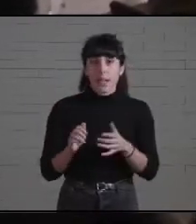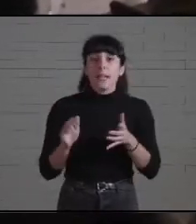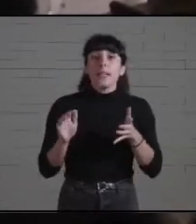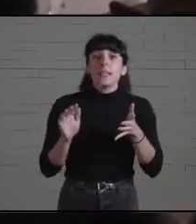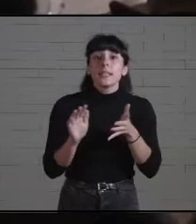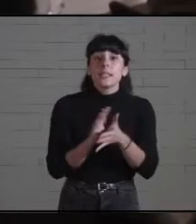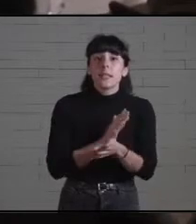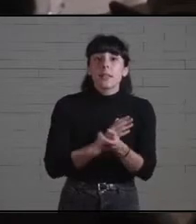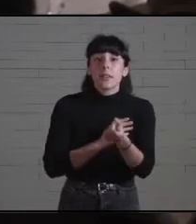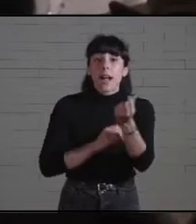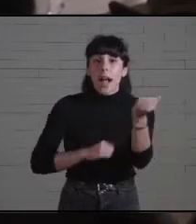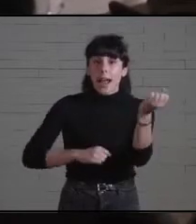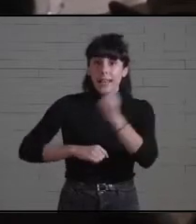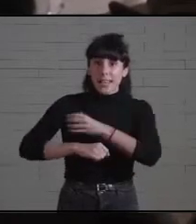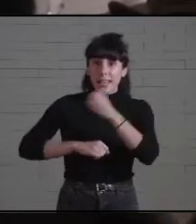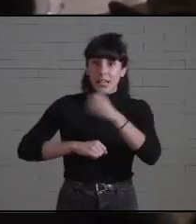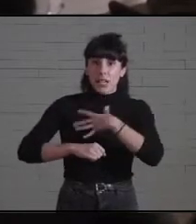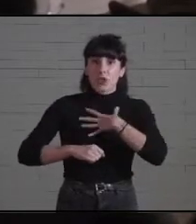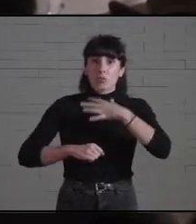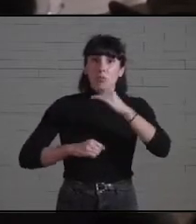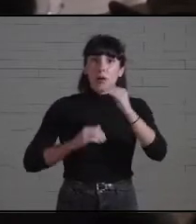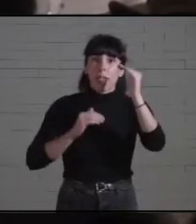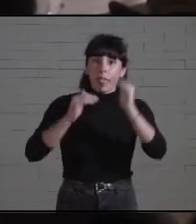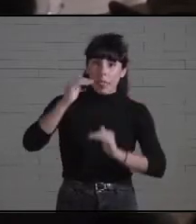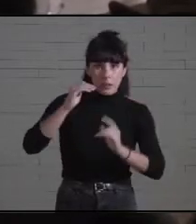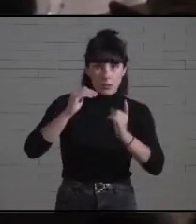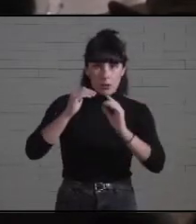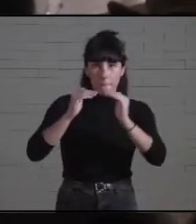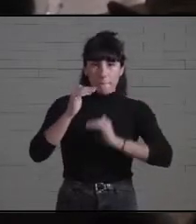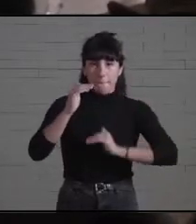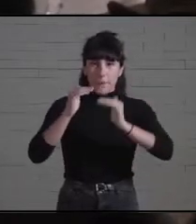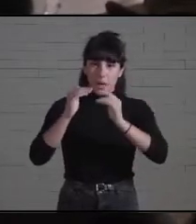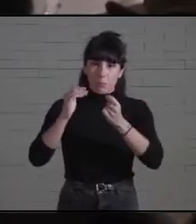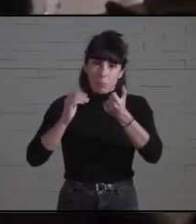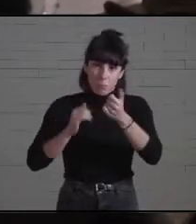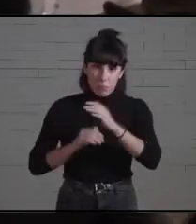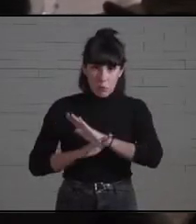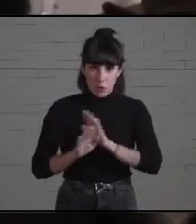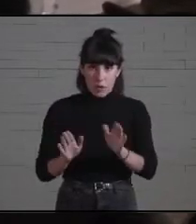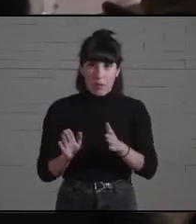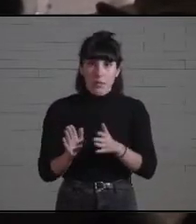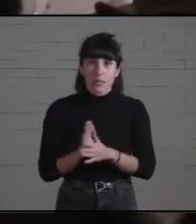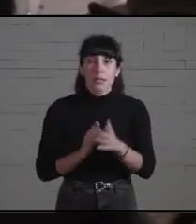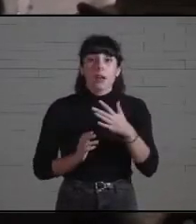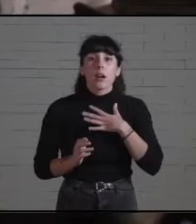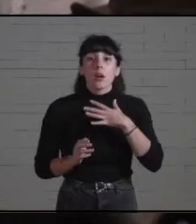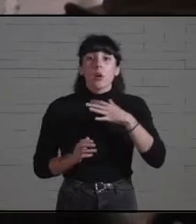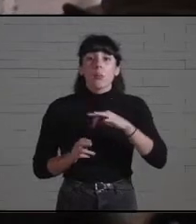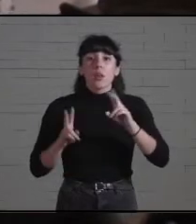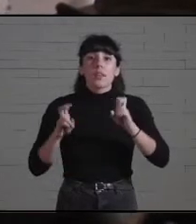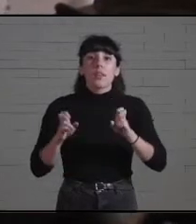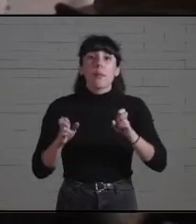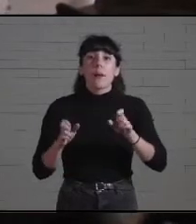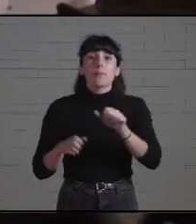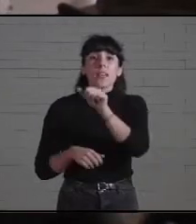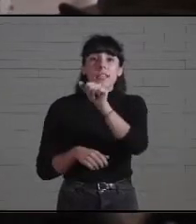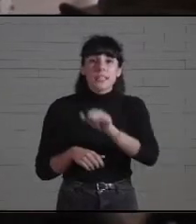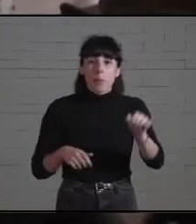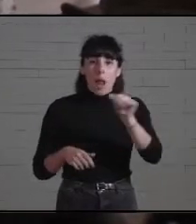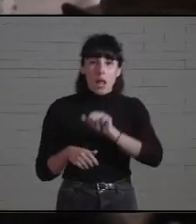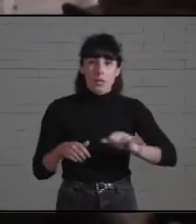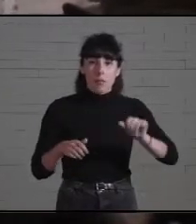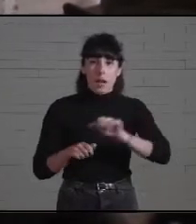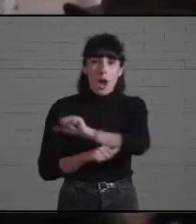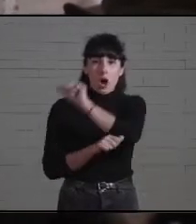se reduzcan tanto, y también porque tenemos otra recomendación, que después lo veremos, que es que la jornada semanal se reduzca